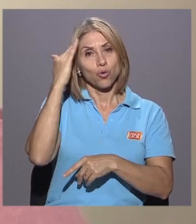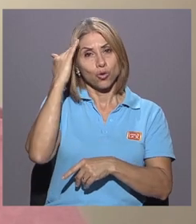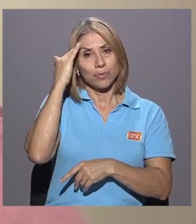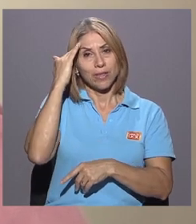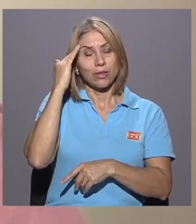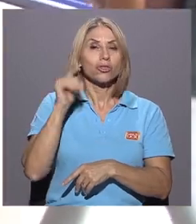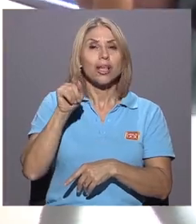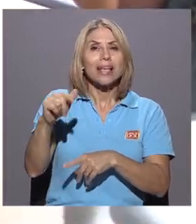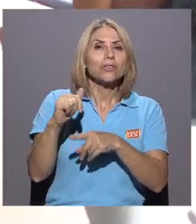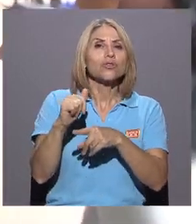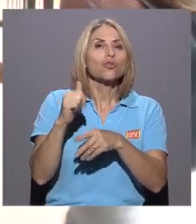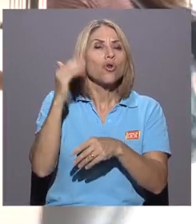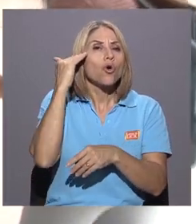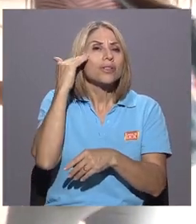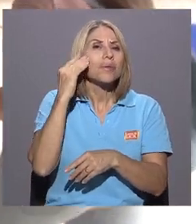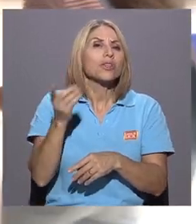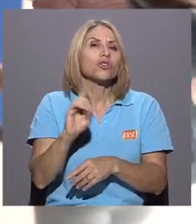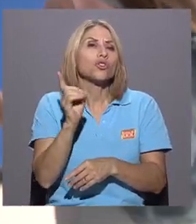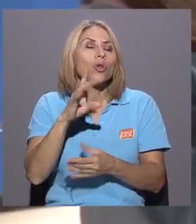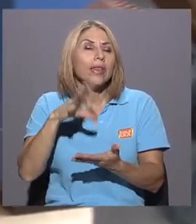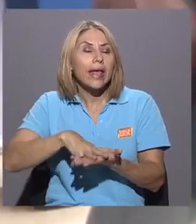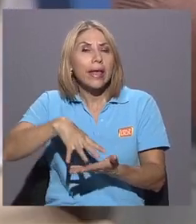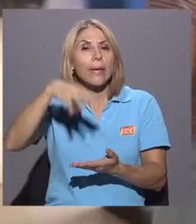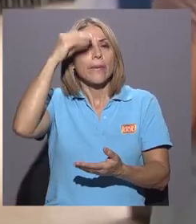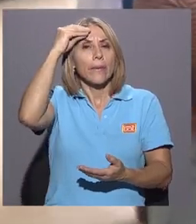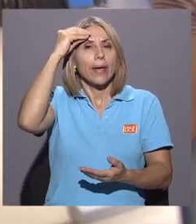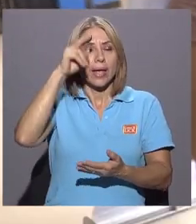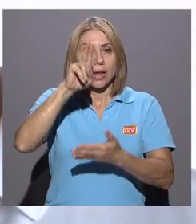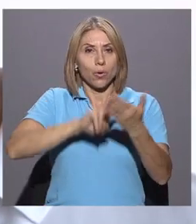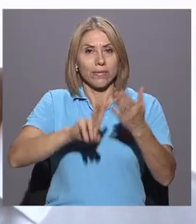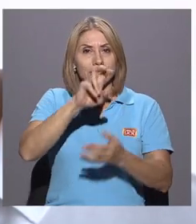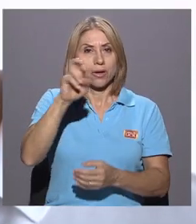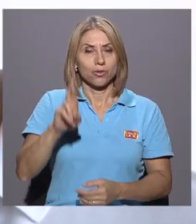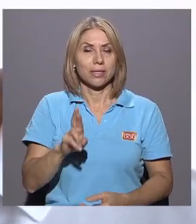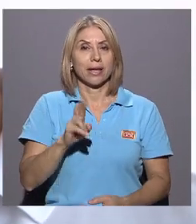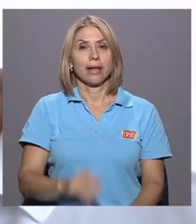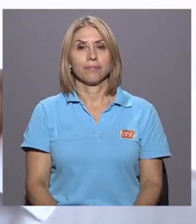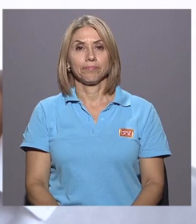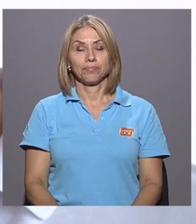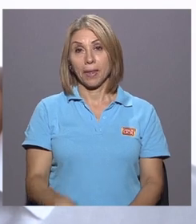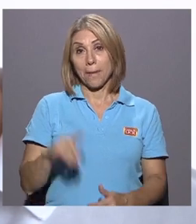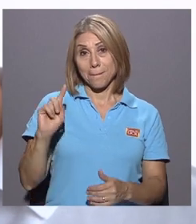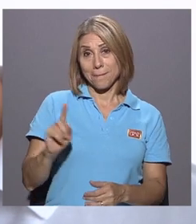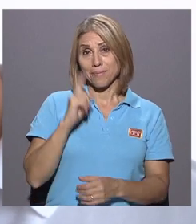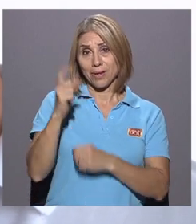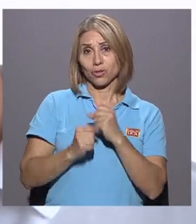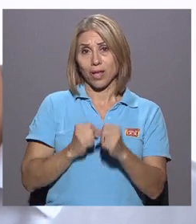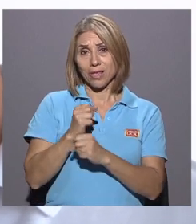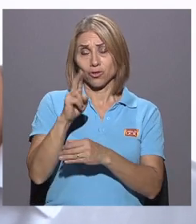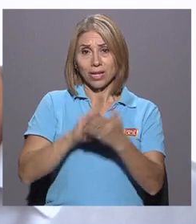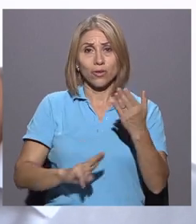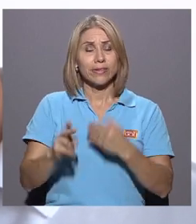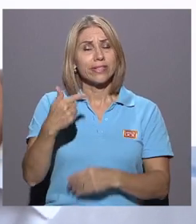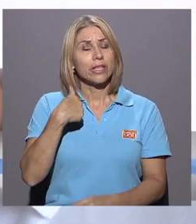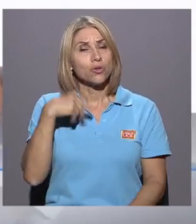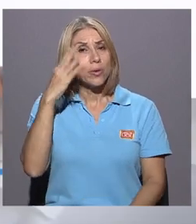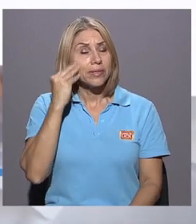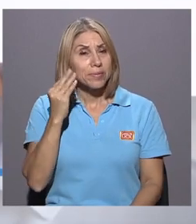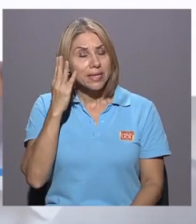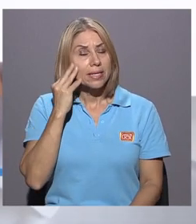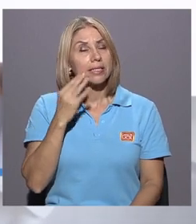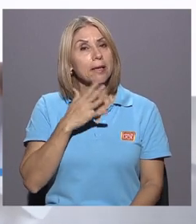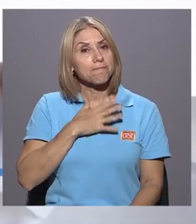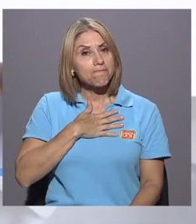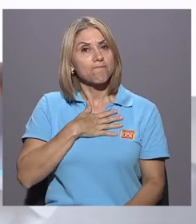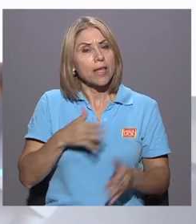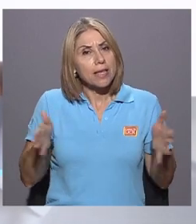conocimientos adquiridos en la Universidad de Costa Rica. La experiencia que tuve en los primeros años de la universidad, pues a uno lo incentivan